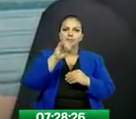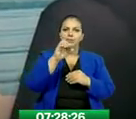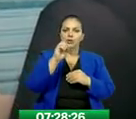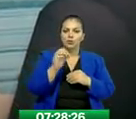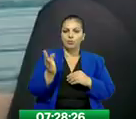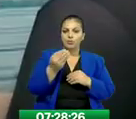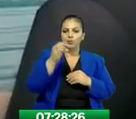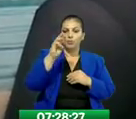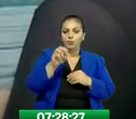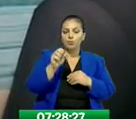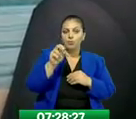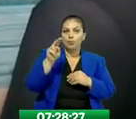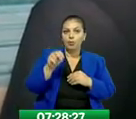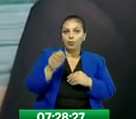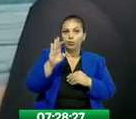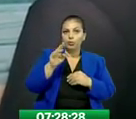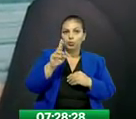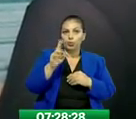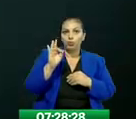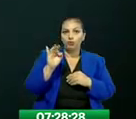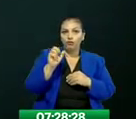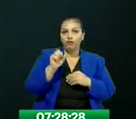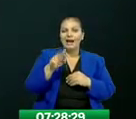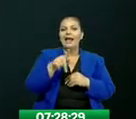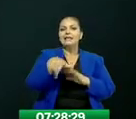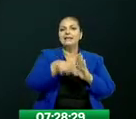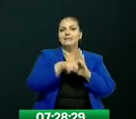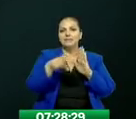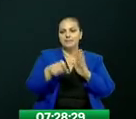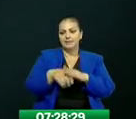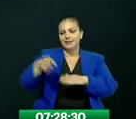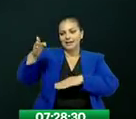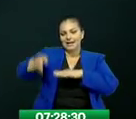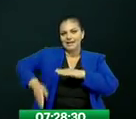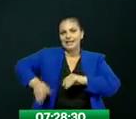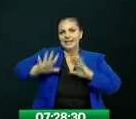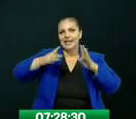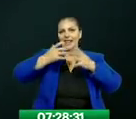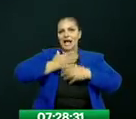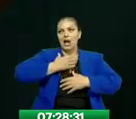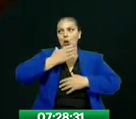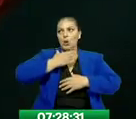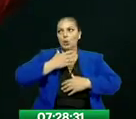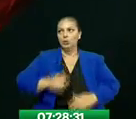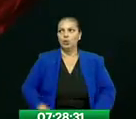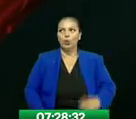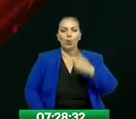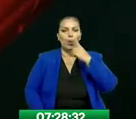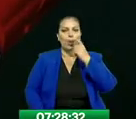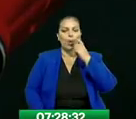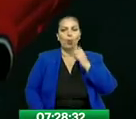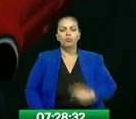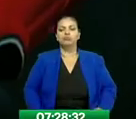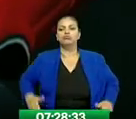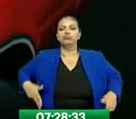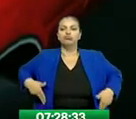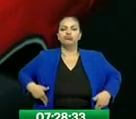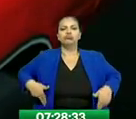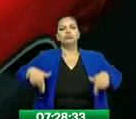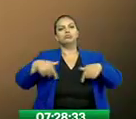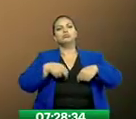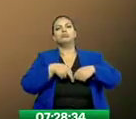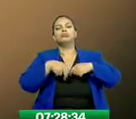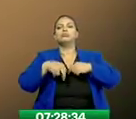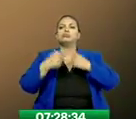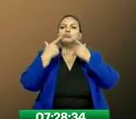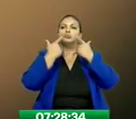apuntaron con un arma en la cabeza y le cubrieron el rostro con una sábana, y que de inmediato lo llevaron a una camioneta y lo